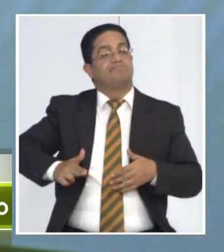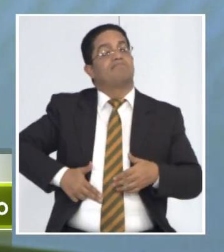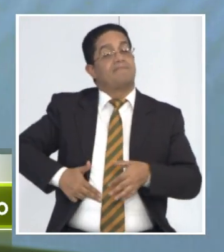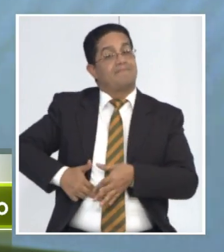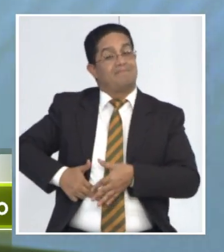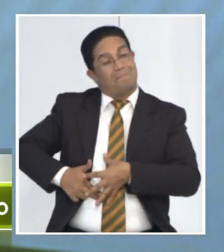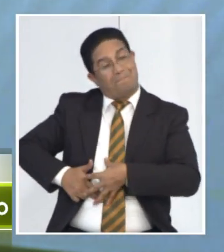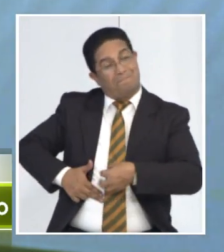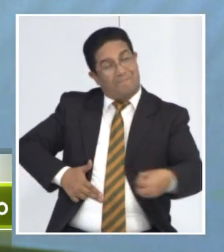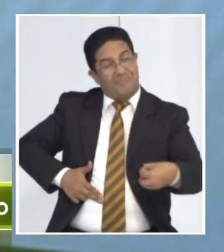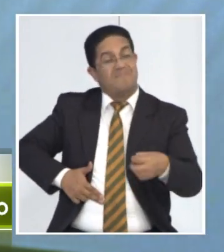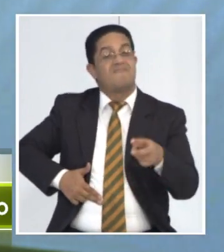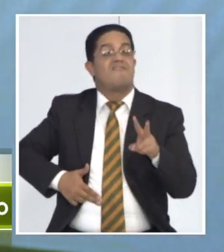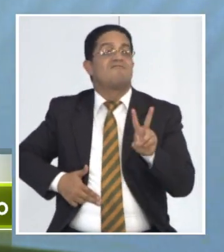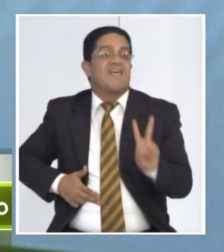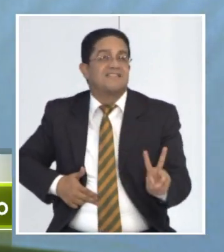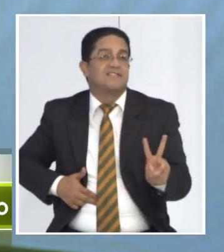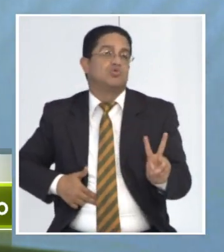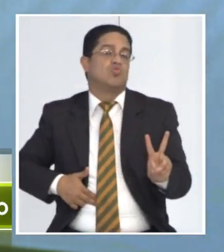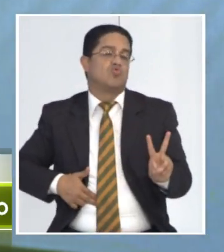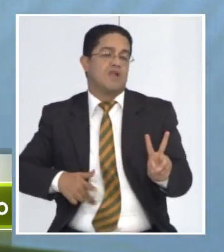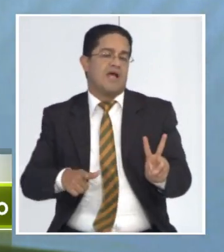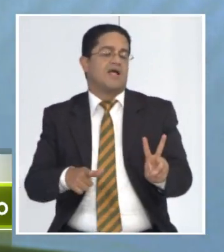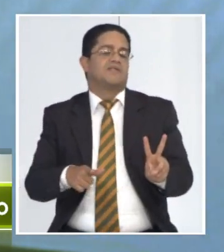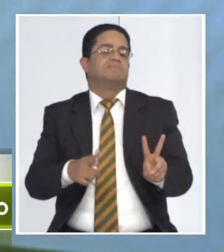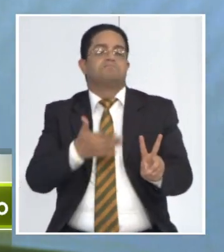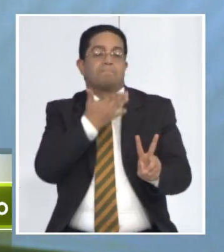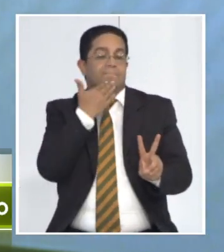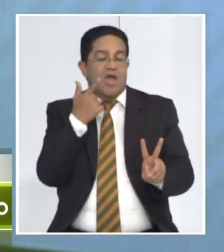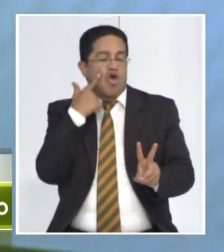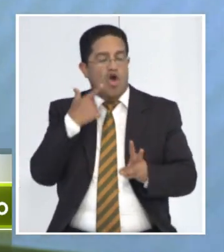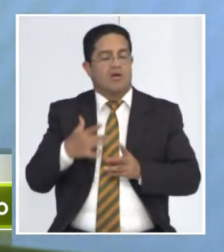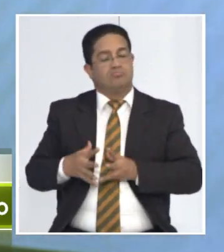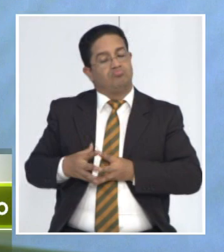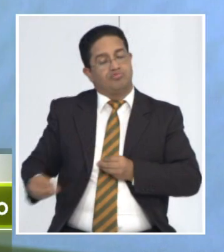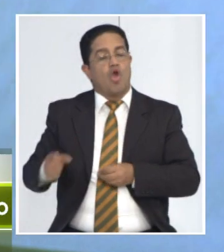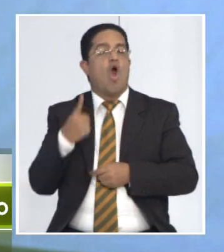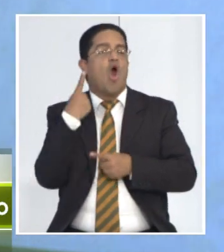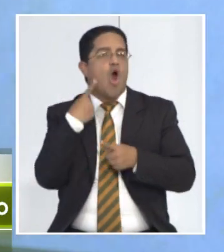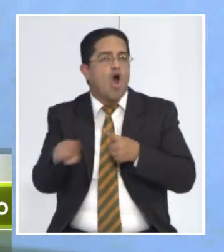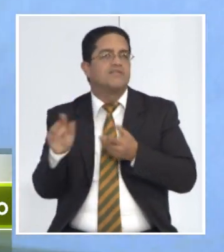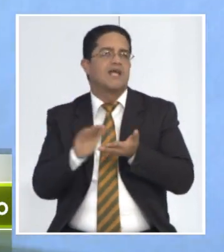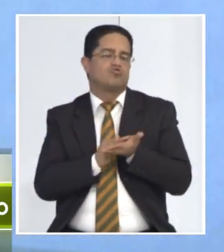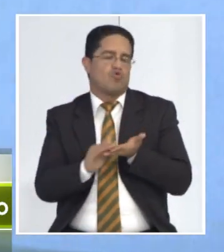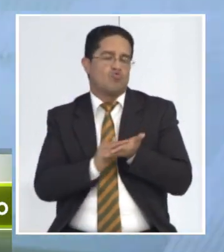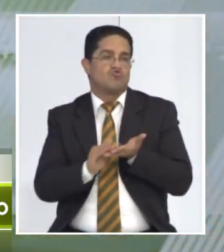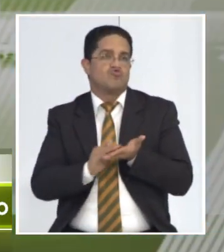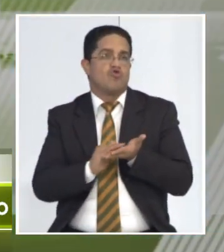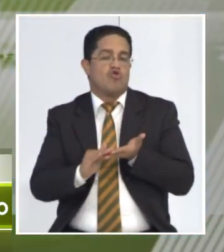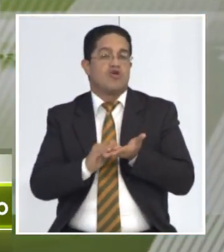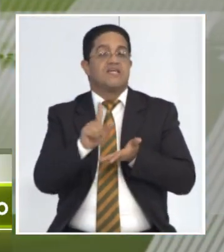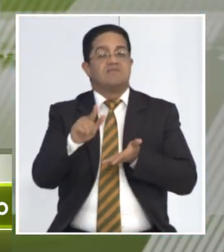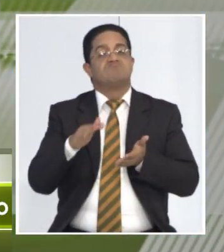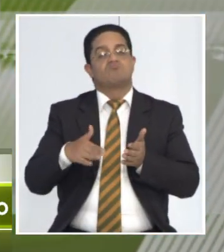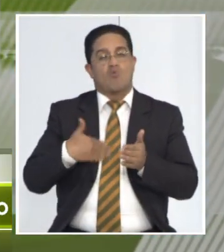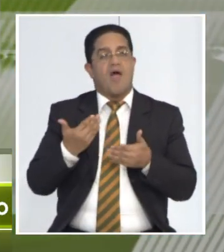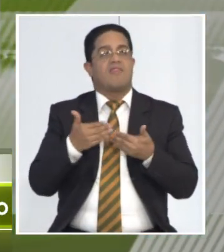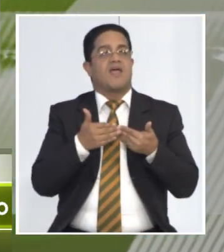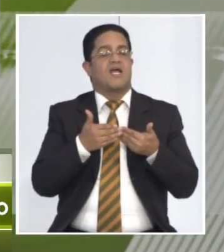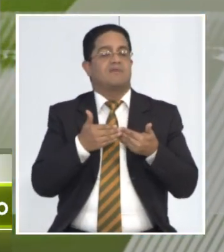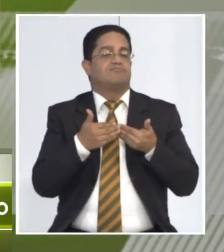extraer la vesícula, se le genera un drenaje alterno, que no es su drenaje natural y que puede ayudarnos